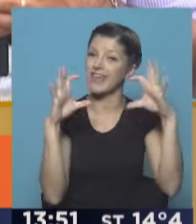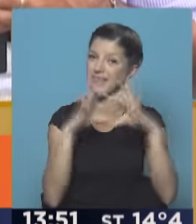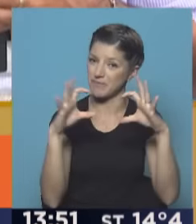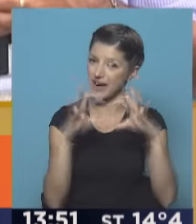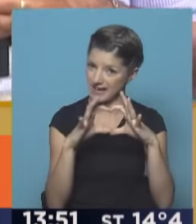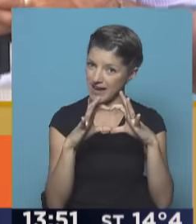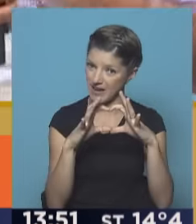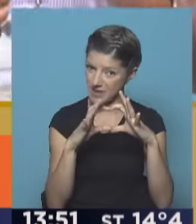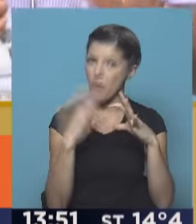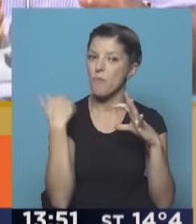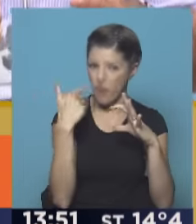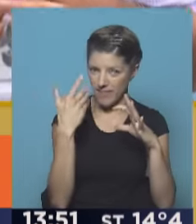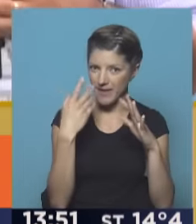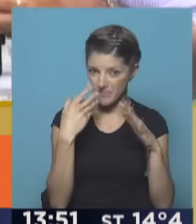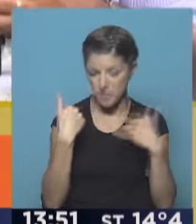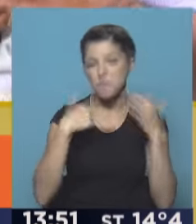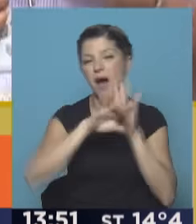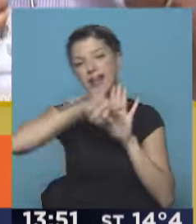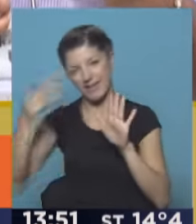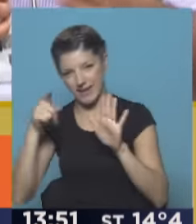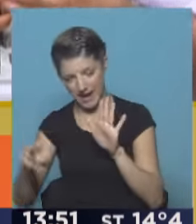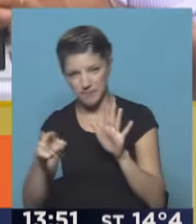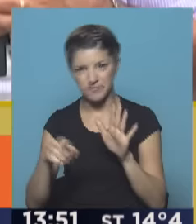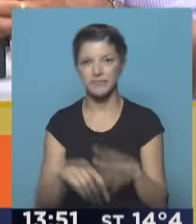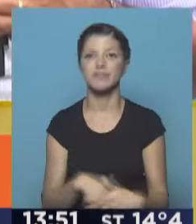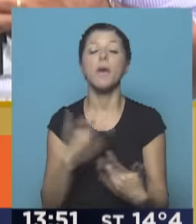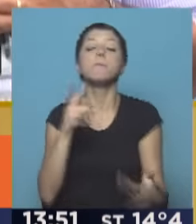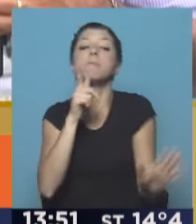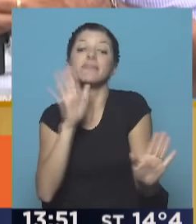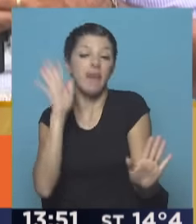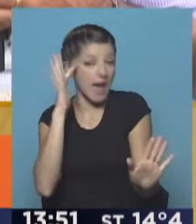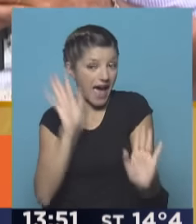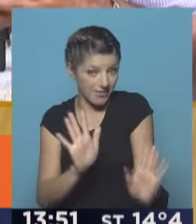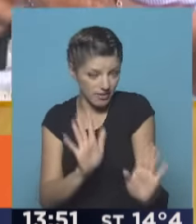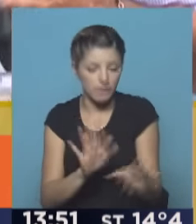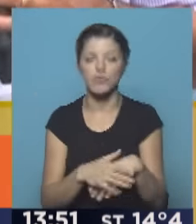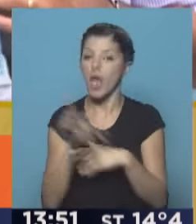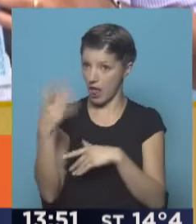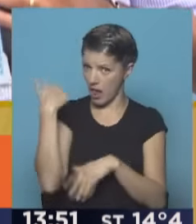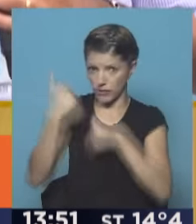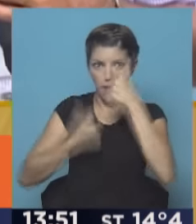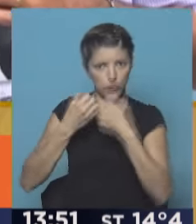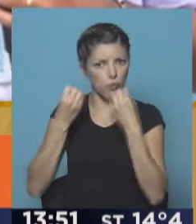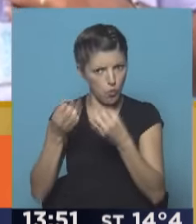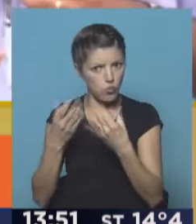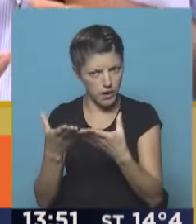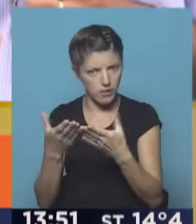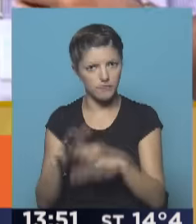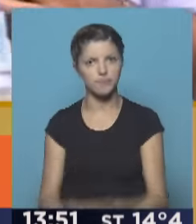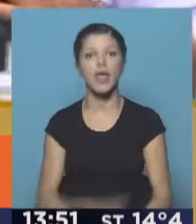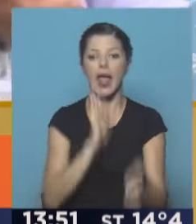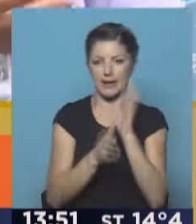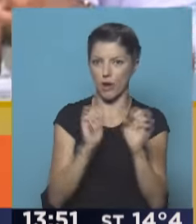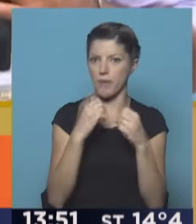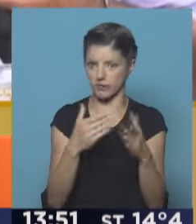varios cuerpos a Gaitán, que hizo muy buen campeonato, tuvo una muy buena, ¿cómo se puede decir?,